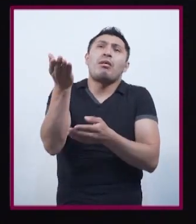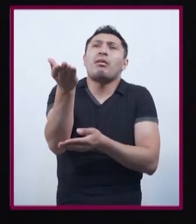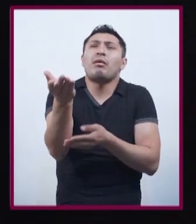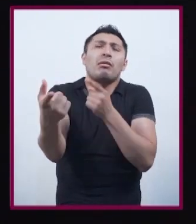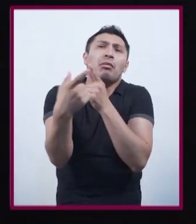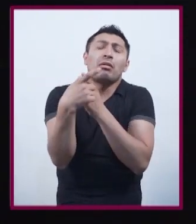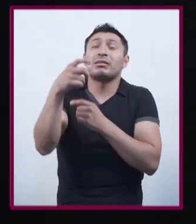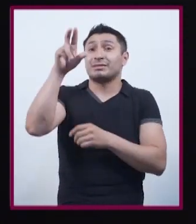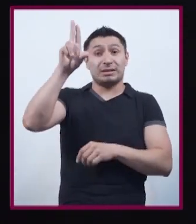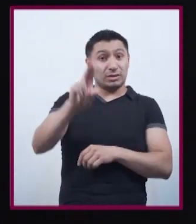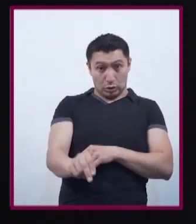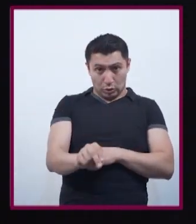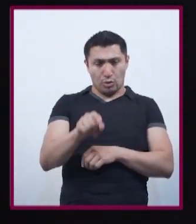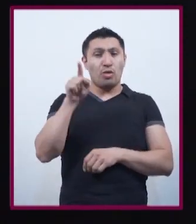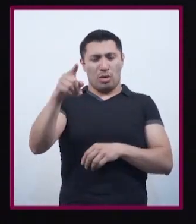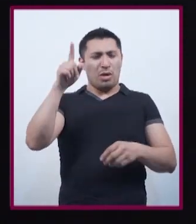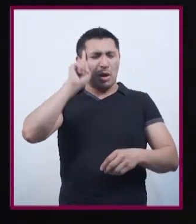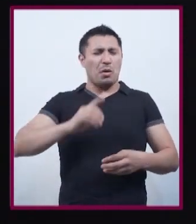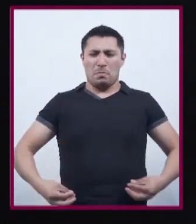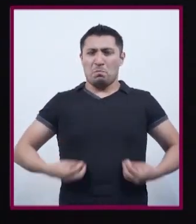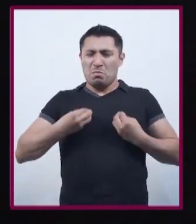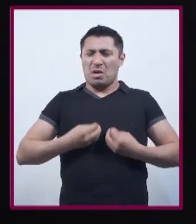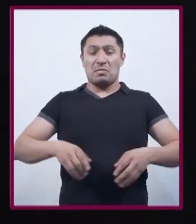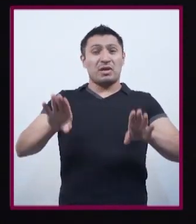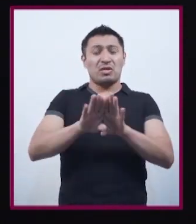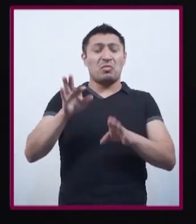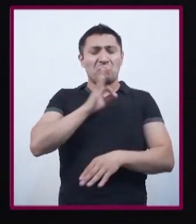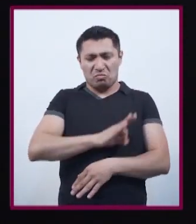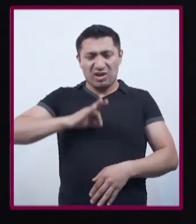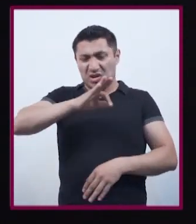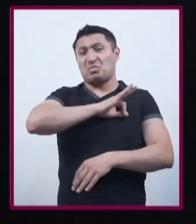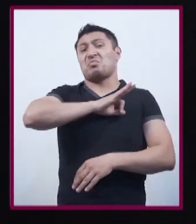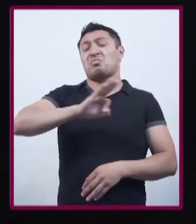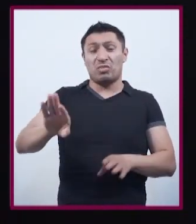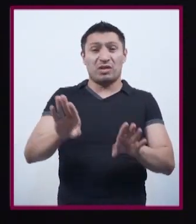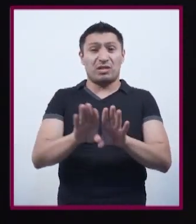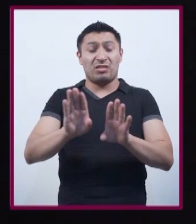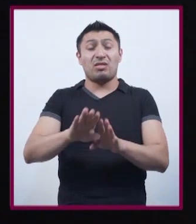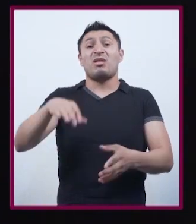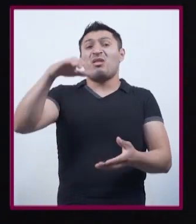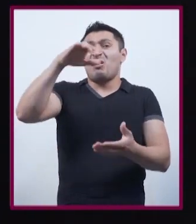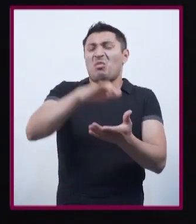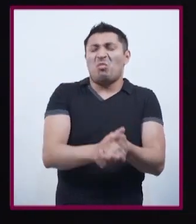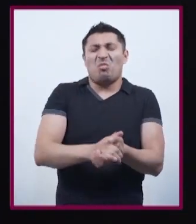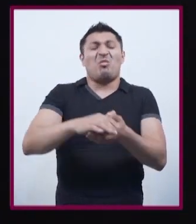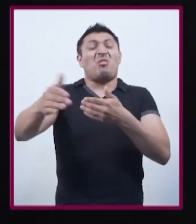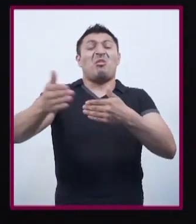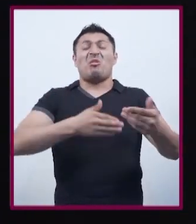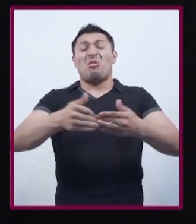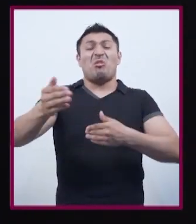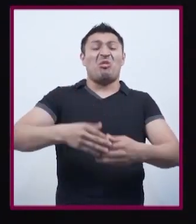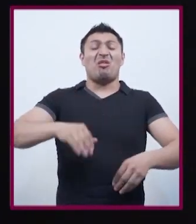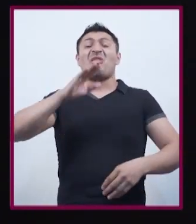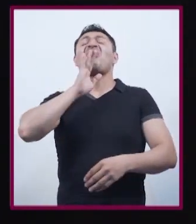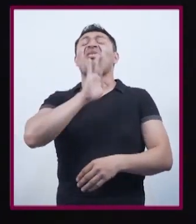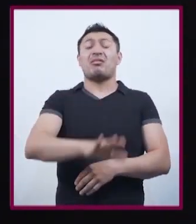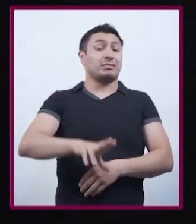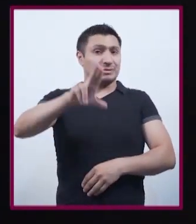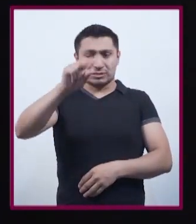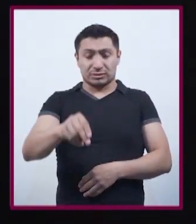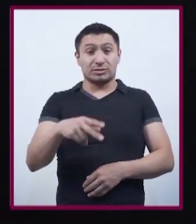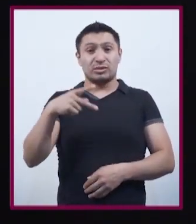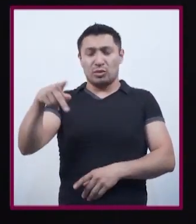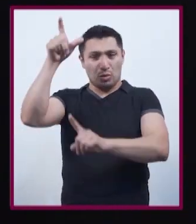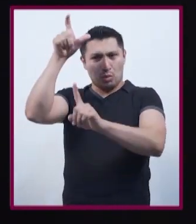Es preciso que la mujer deje de ser mendiga de protección y pueda vivir sin que tenga que sacrificar su felicidad con uno de